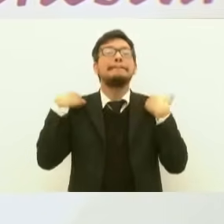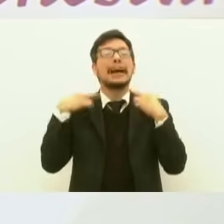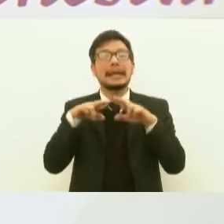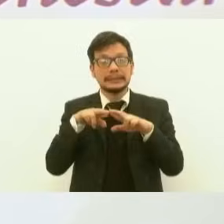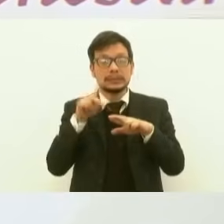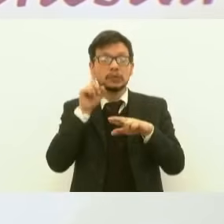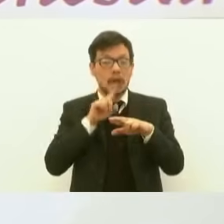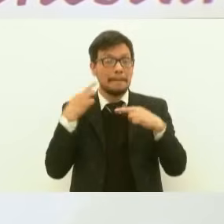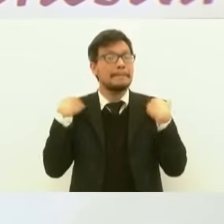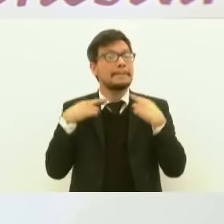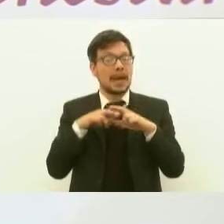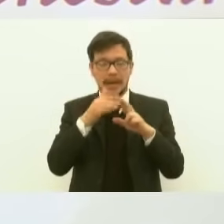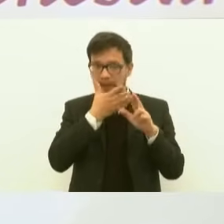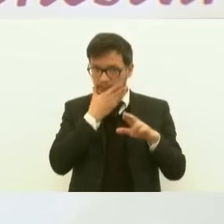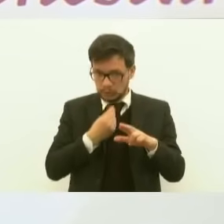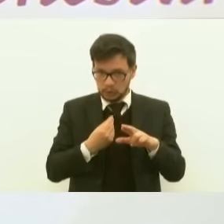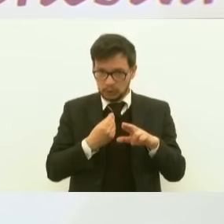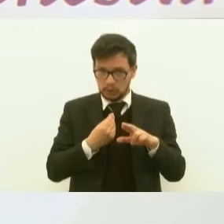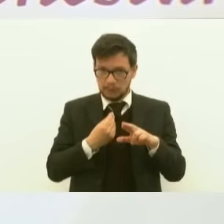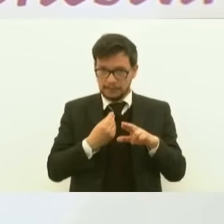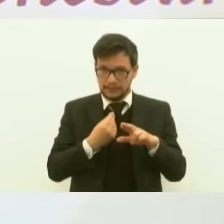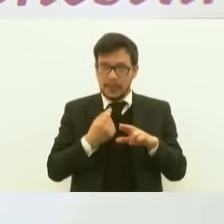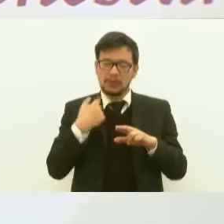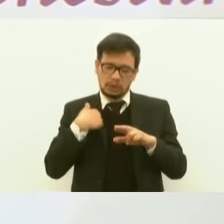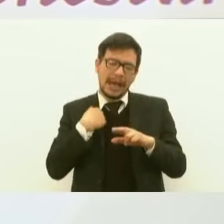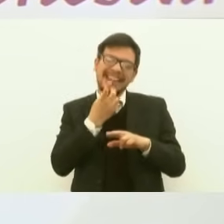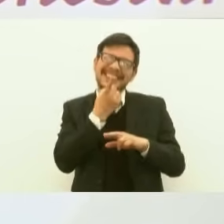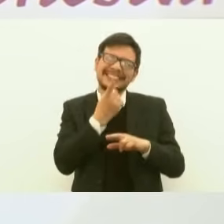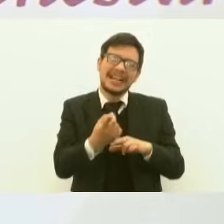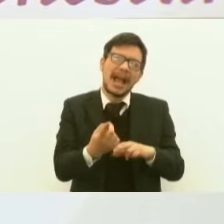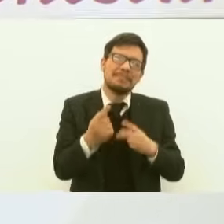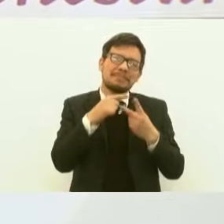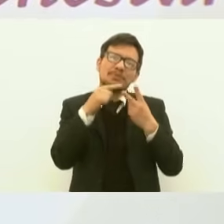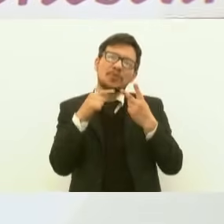de Durango dos